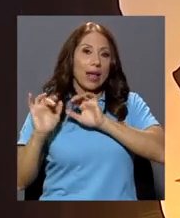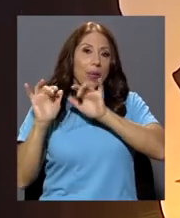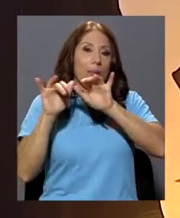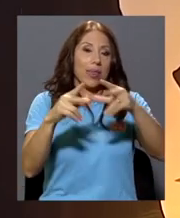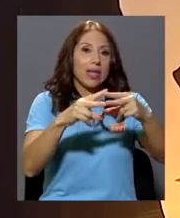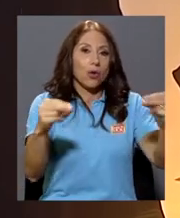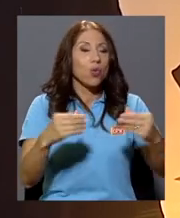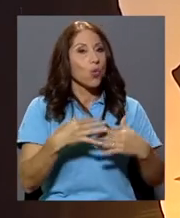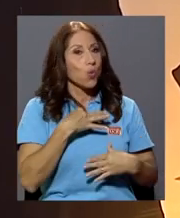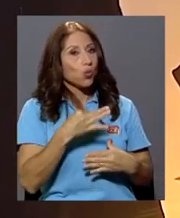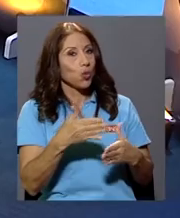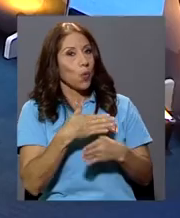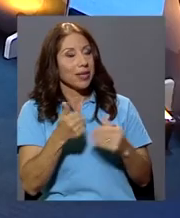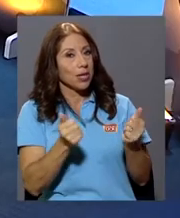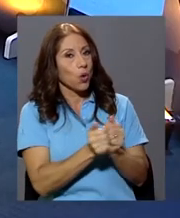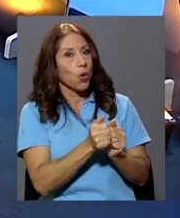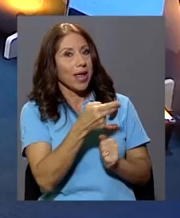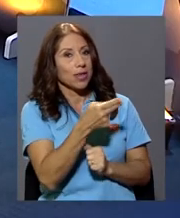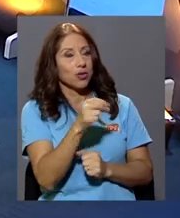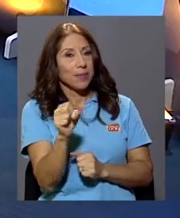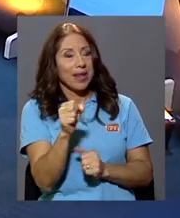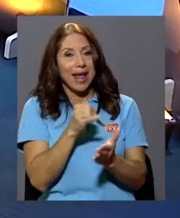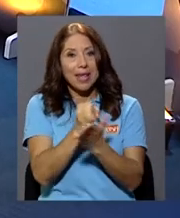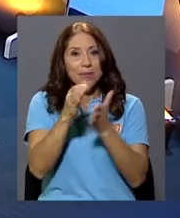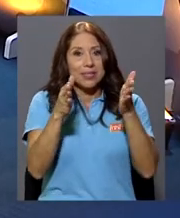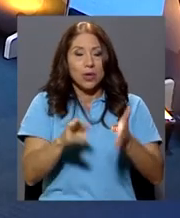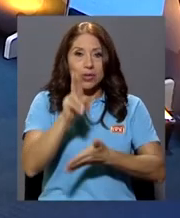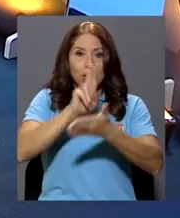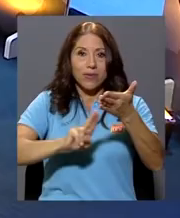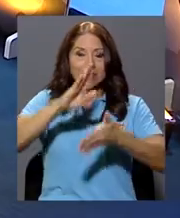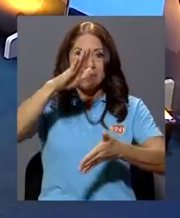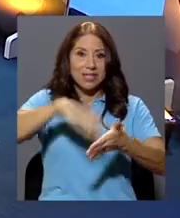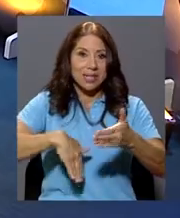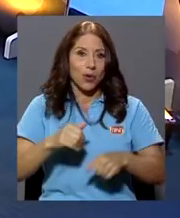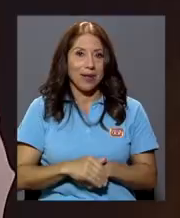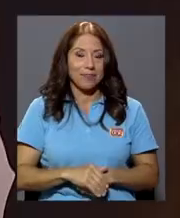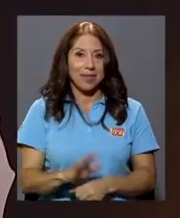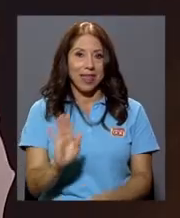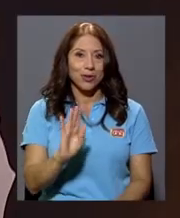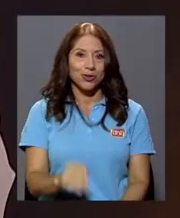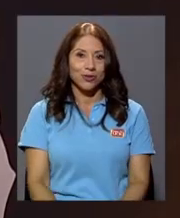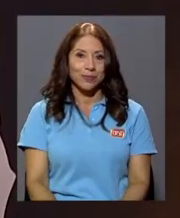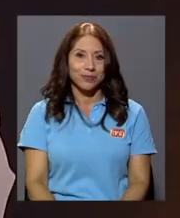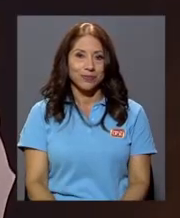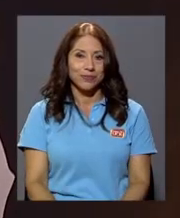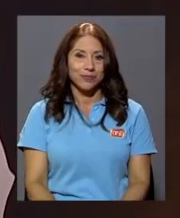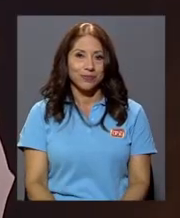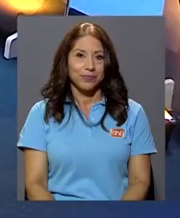don Héctor Silveira, investigador de la Universidad de Barcelona. Adiós.